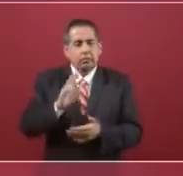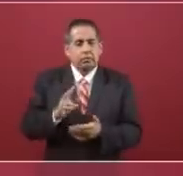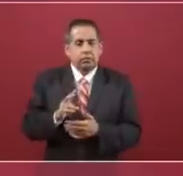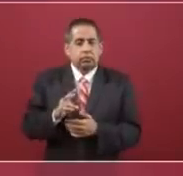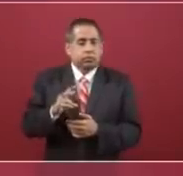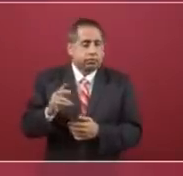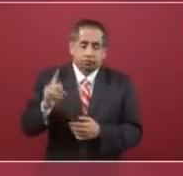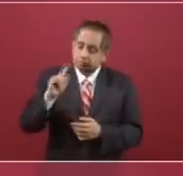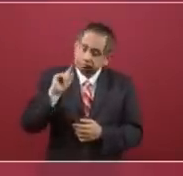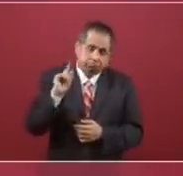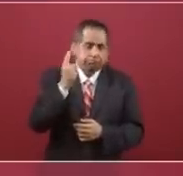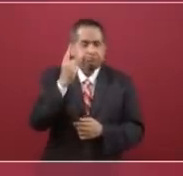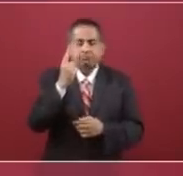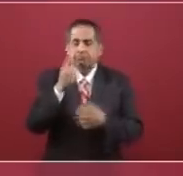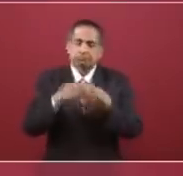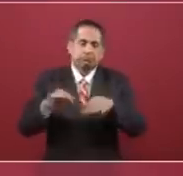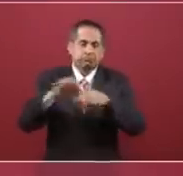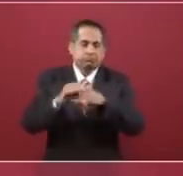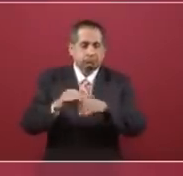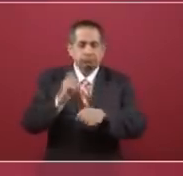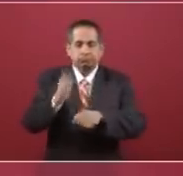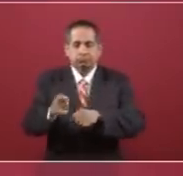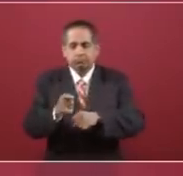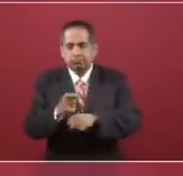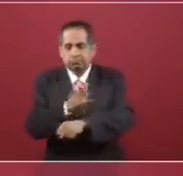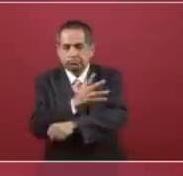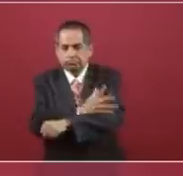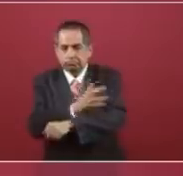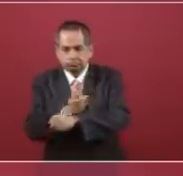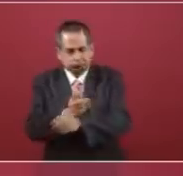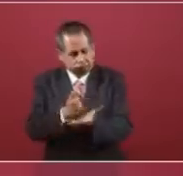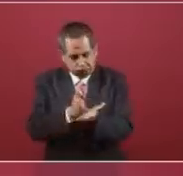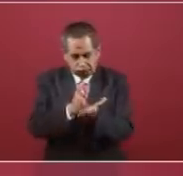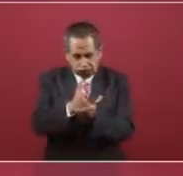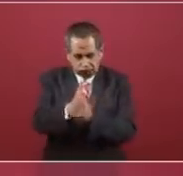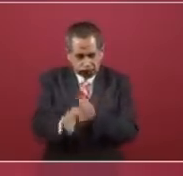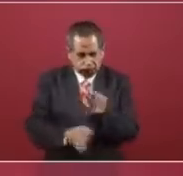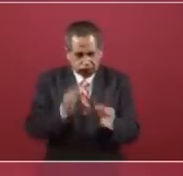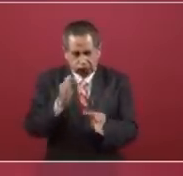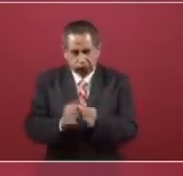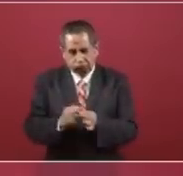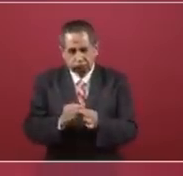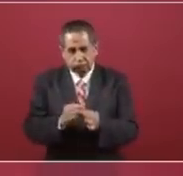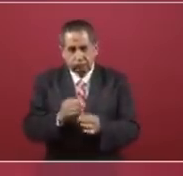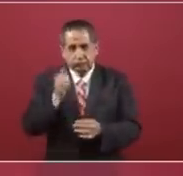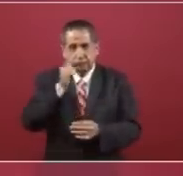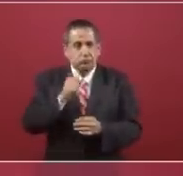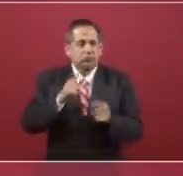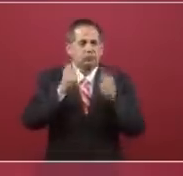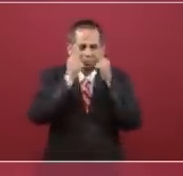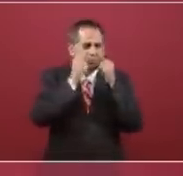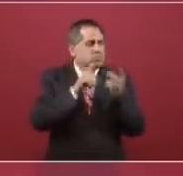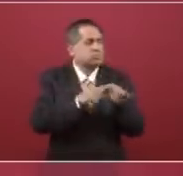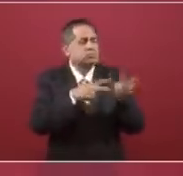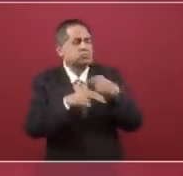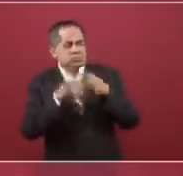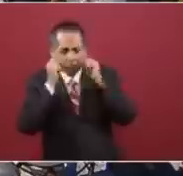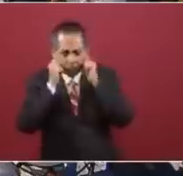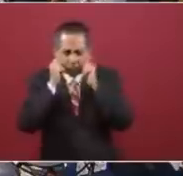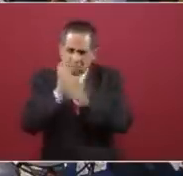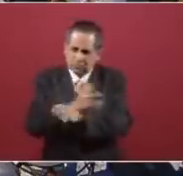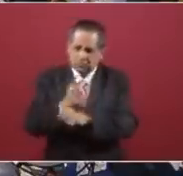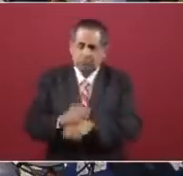condición básica es que sea gente íntegra, que sea gente honesta, vengan de donde vengan.